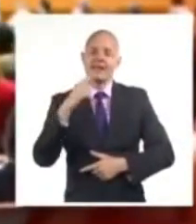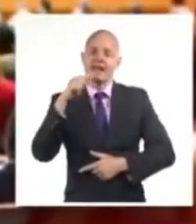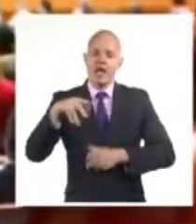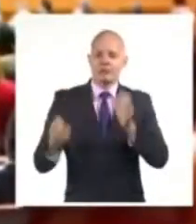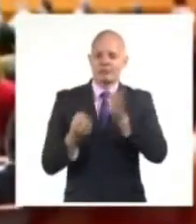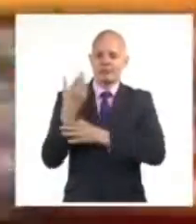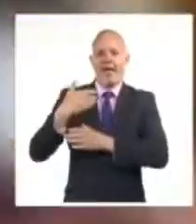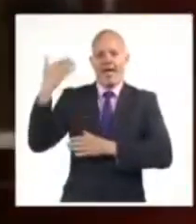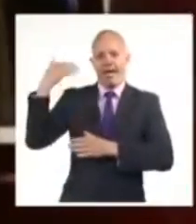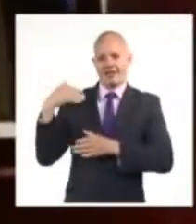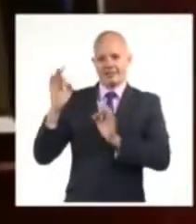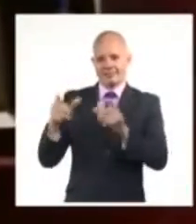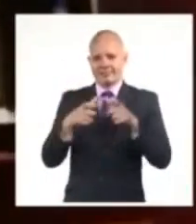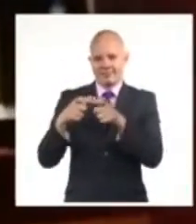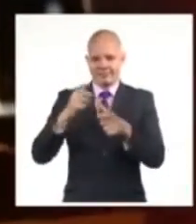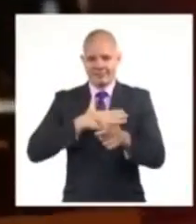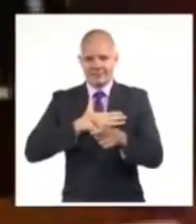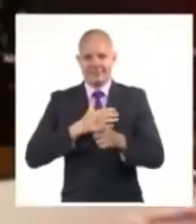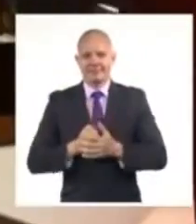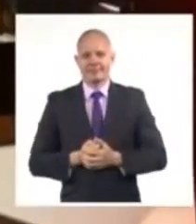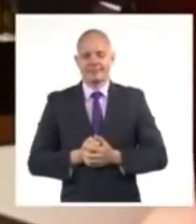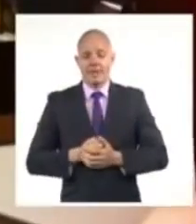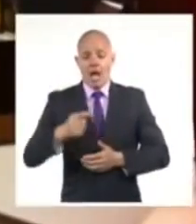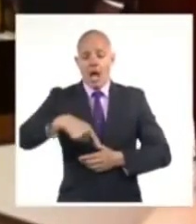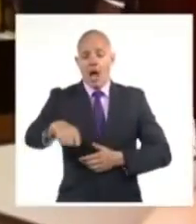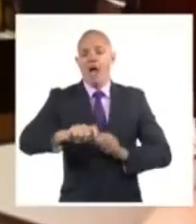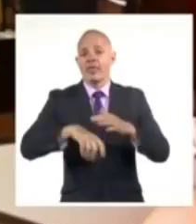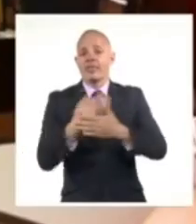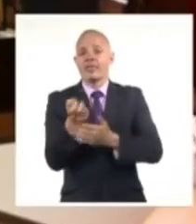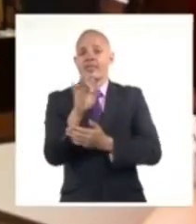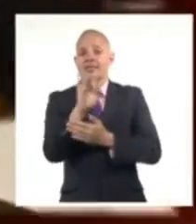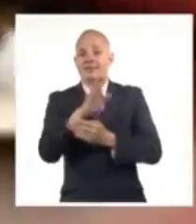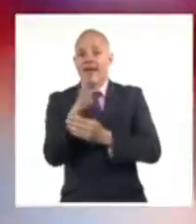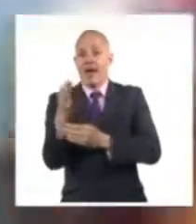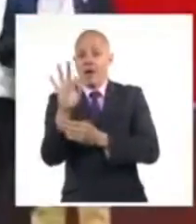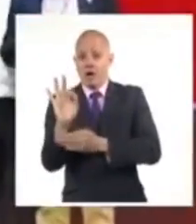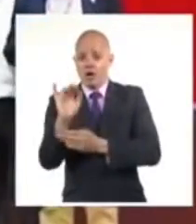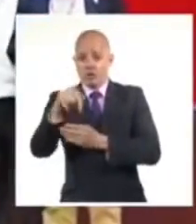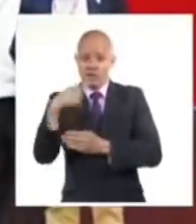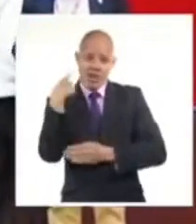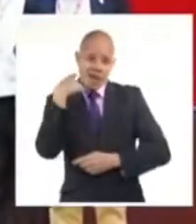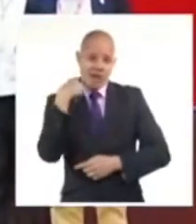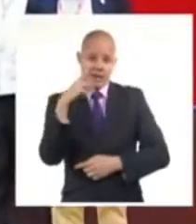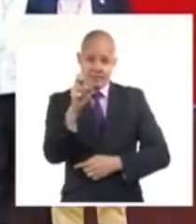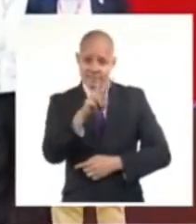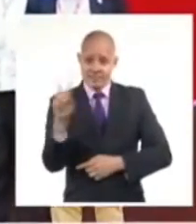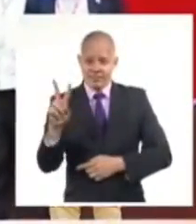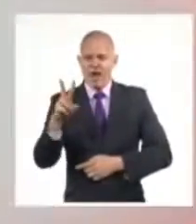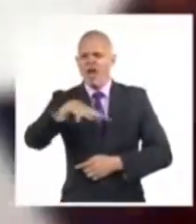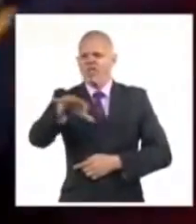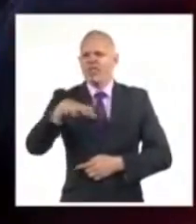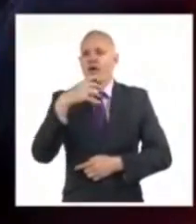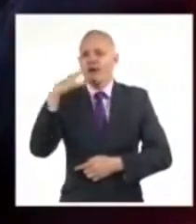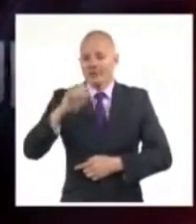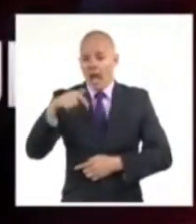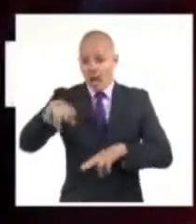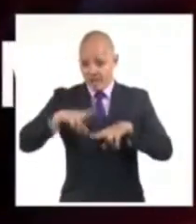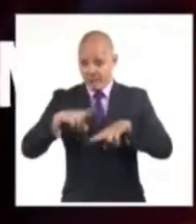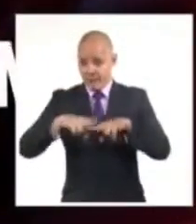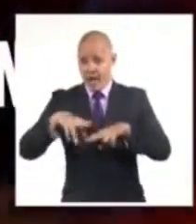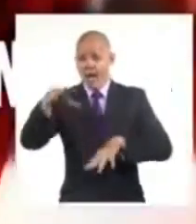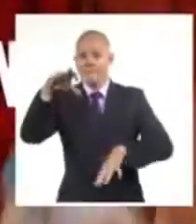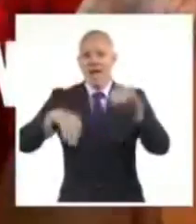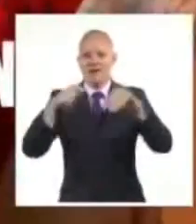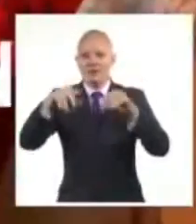fundación. Los días 7 y 8 de junio de 2022, en el Palacio de Convenciones de La